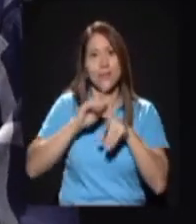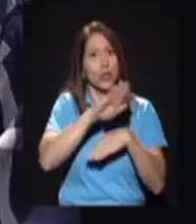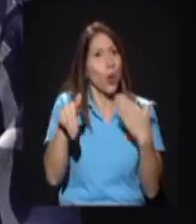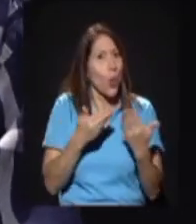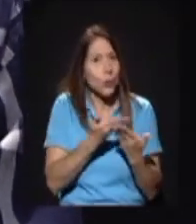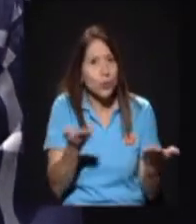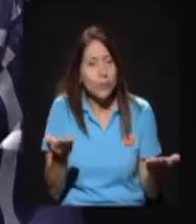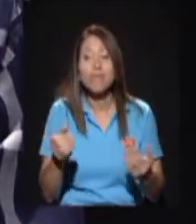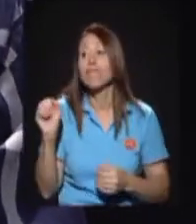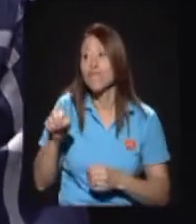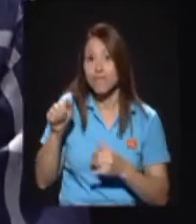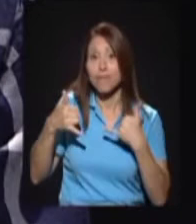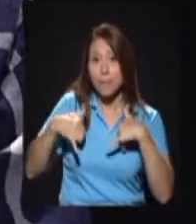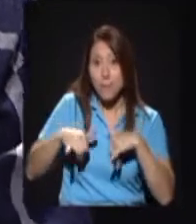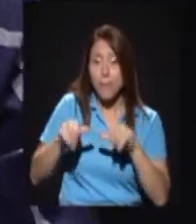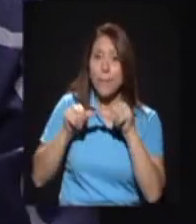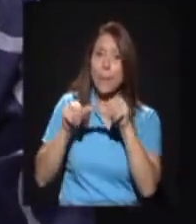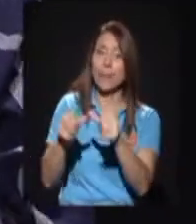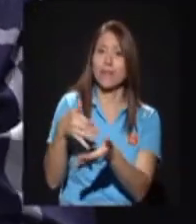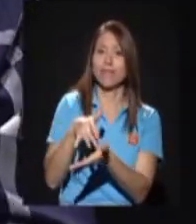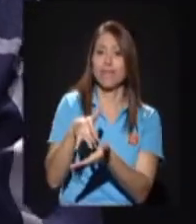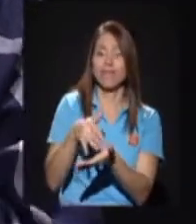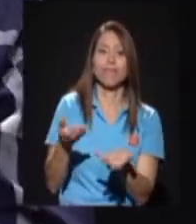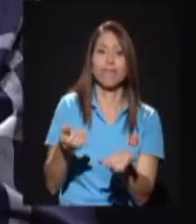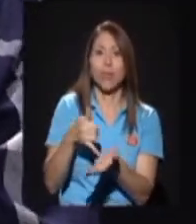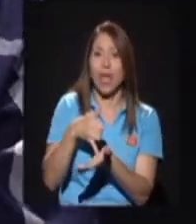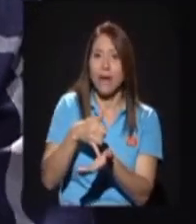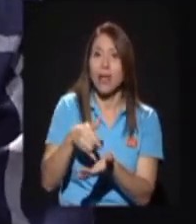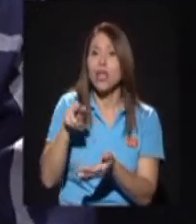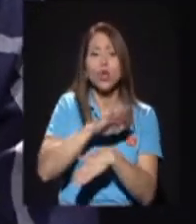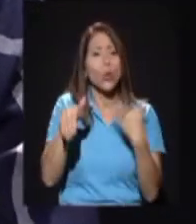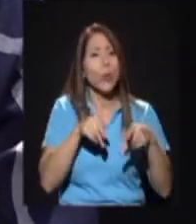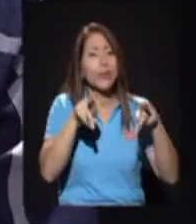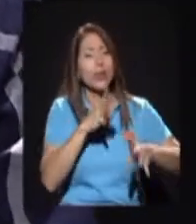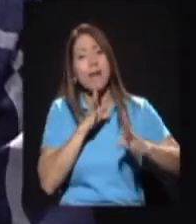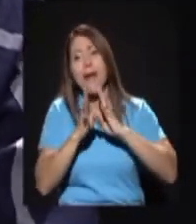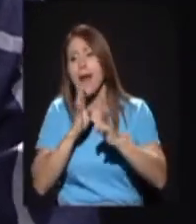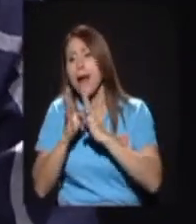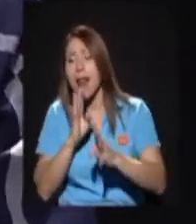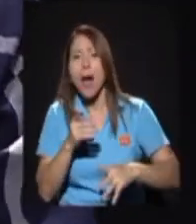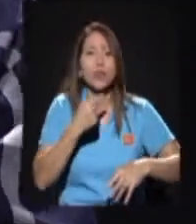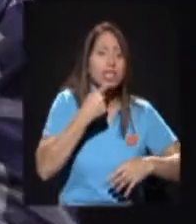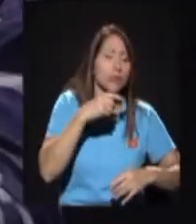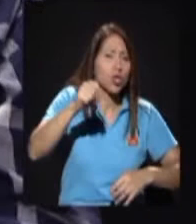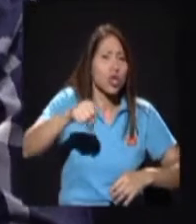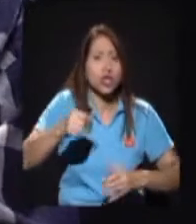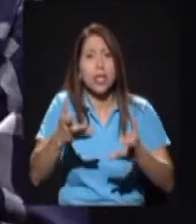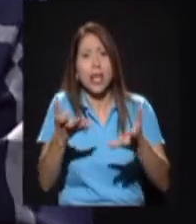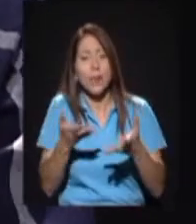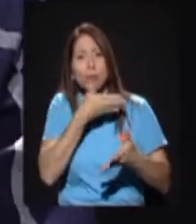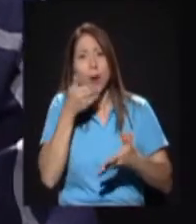Sí, y ese es un vacío que sigue ahí, ¿verdad? Y todo el mundo hablamos de este tema y le damos vuelta y decimos que sí, ¿verdad? Que queremos mejores empleos,